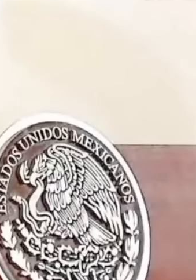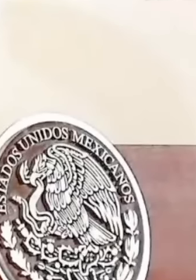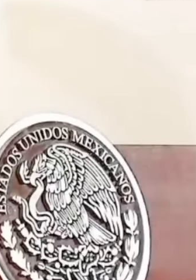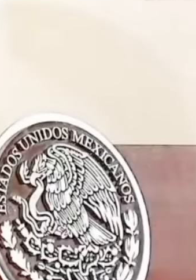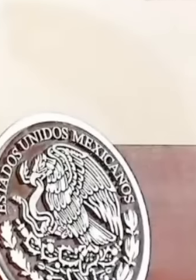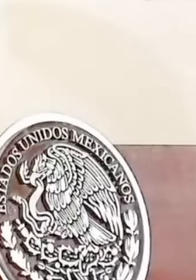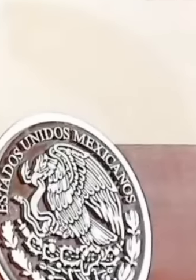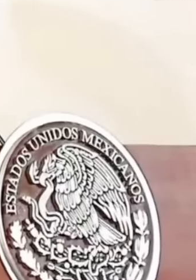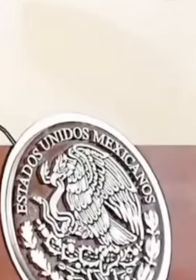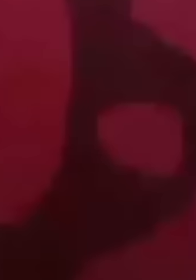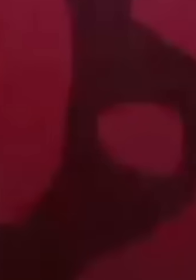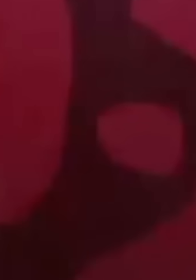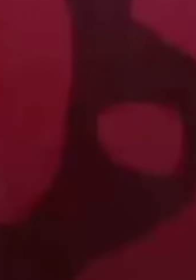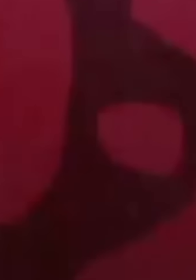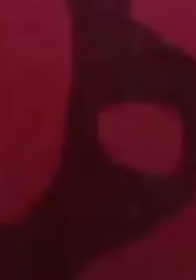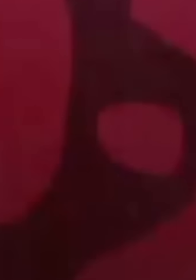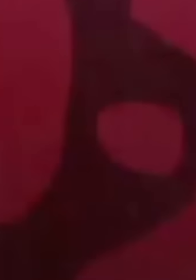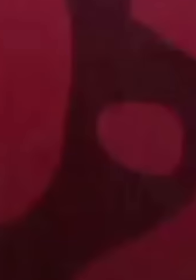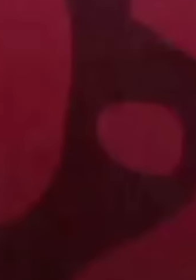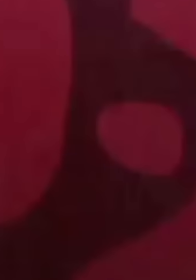Ya últimamente supe de él